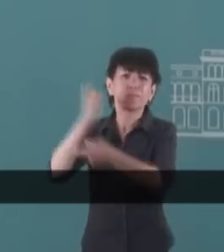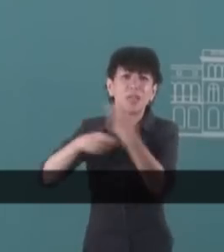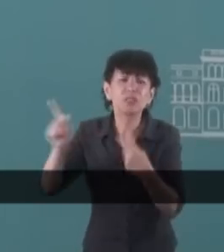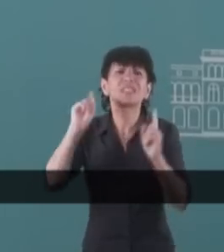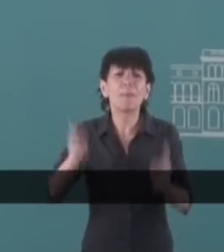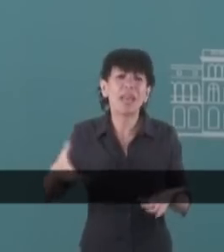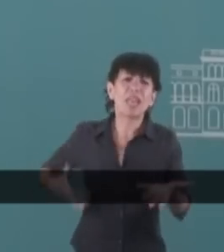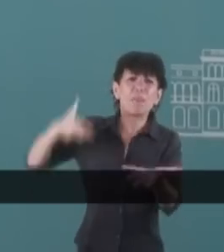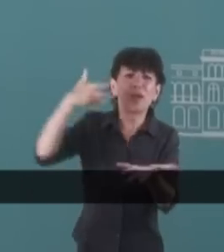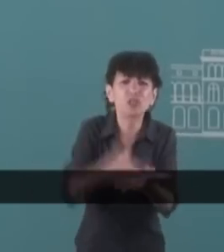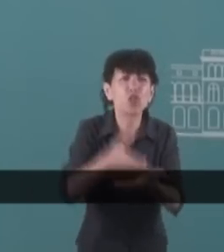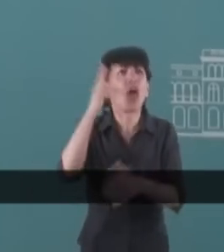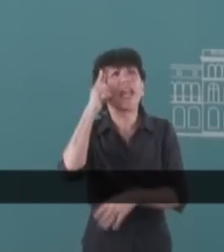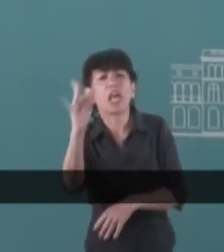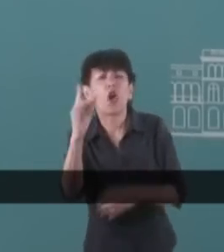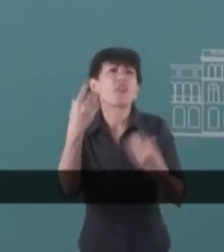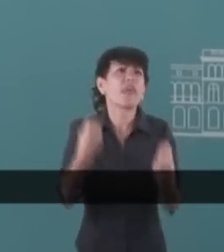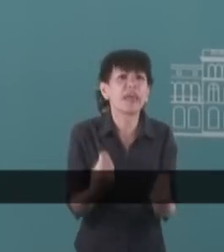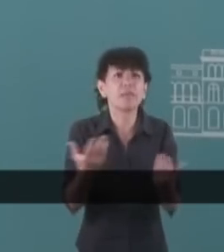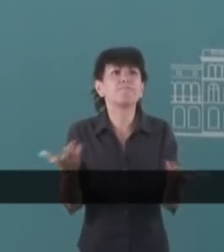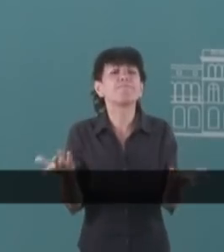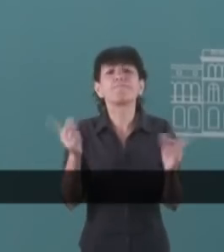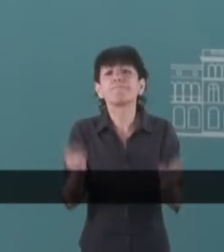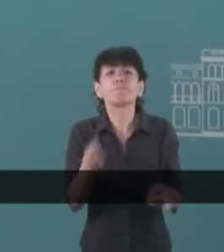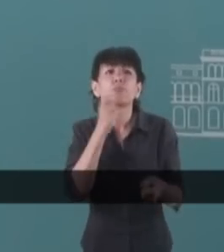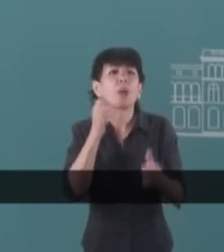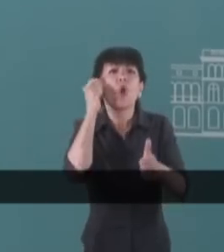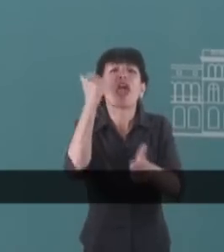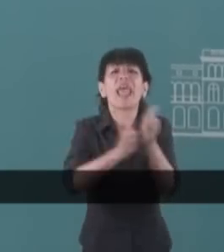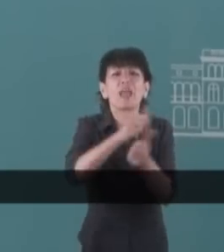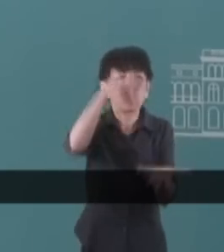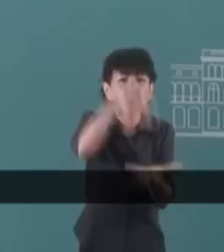récord de ocupación de planta industrial.